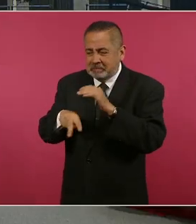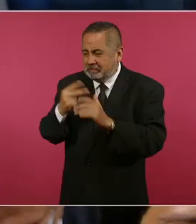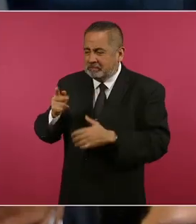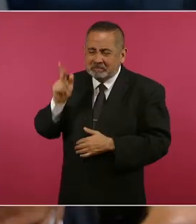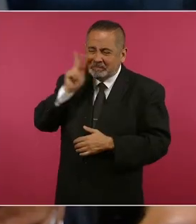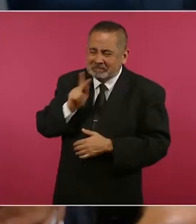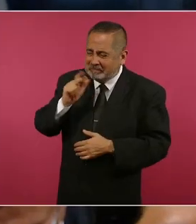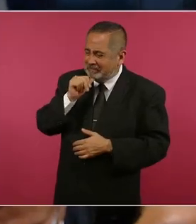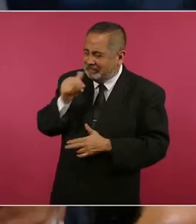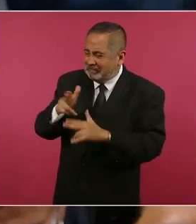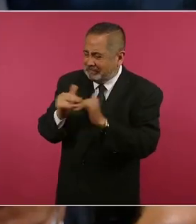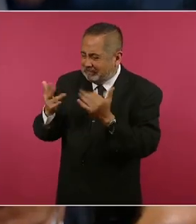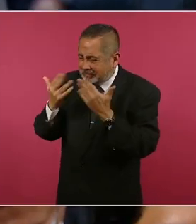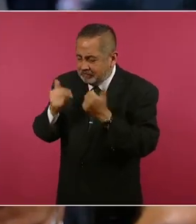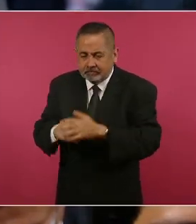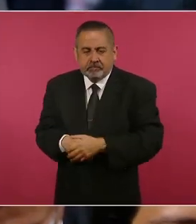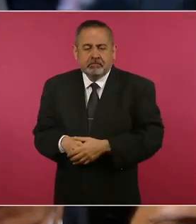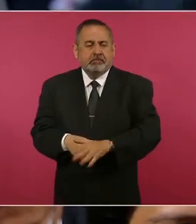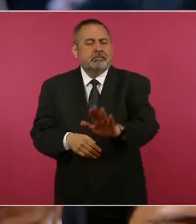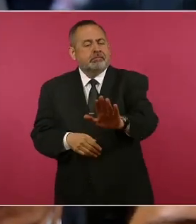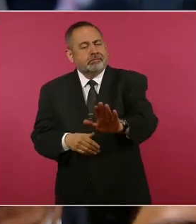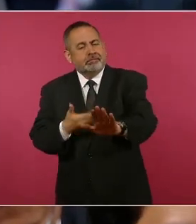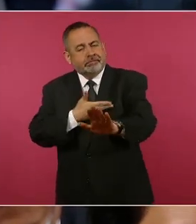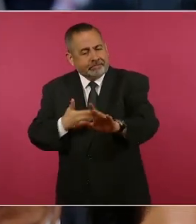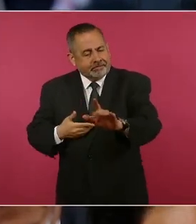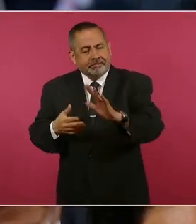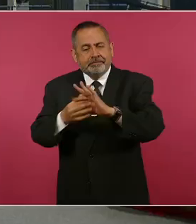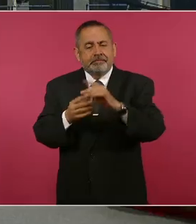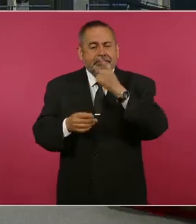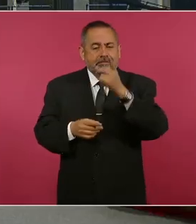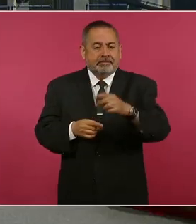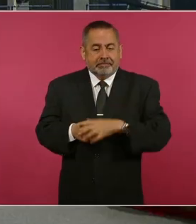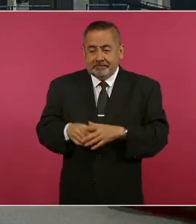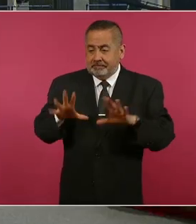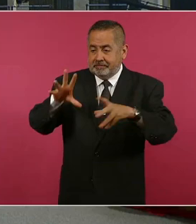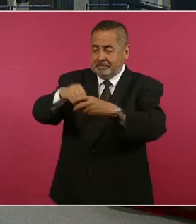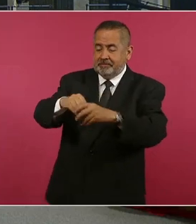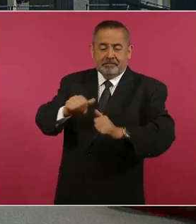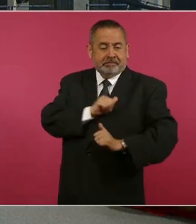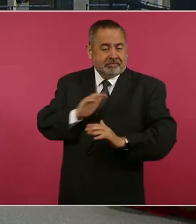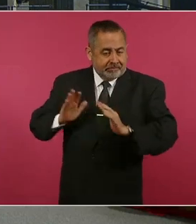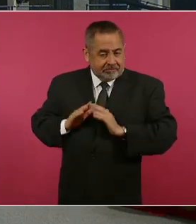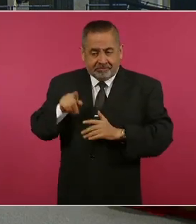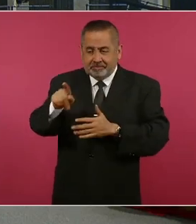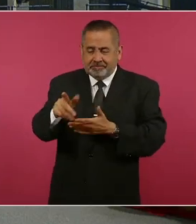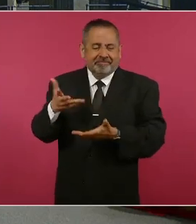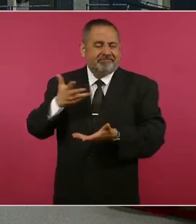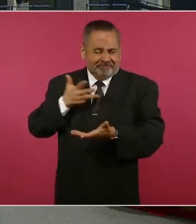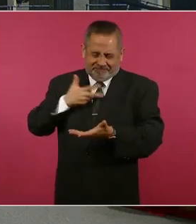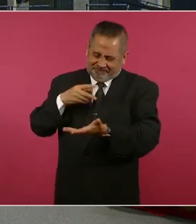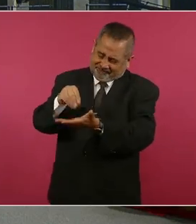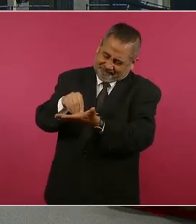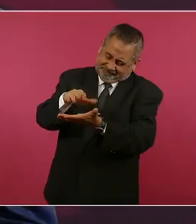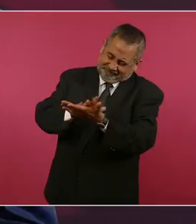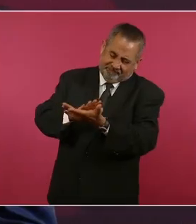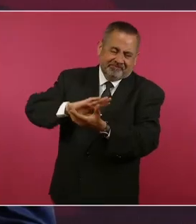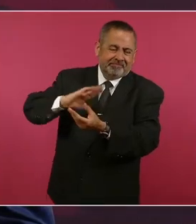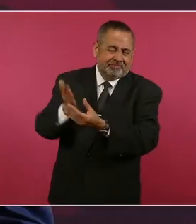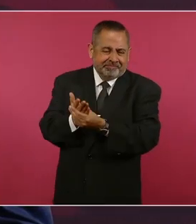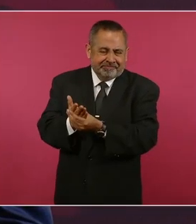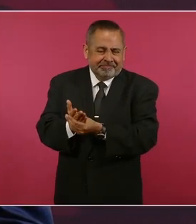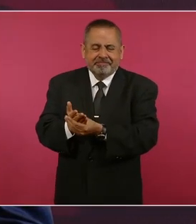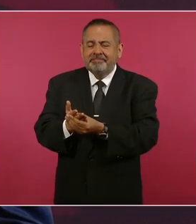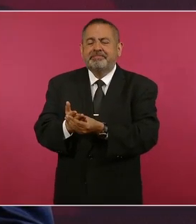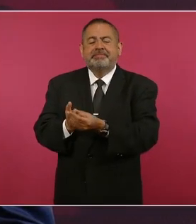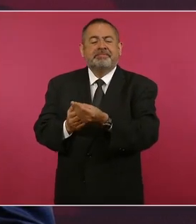no tenga toda esta información? Toda la participación que tuvo el ejército está en